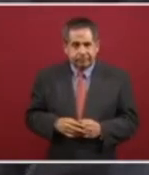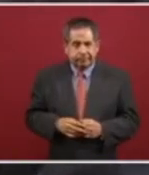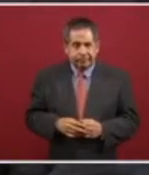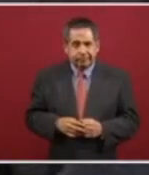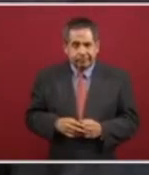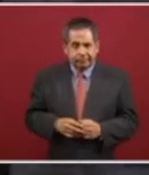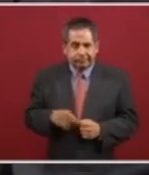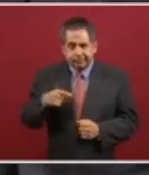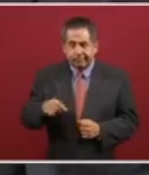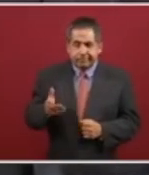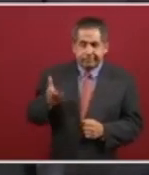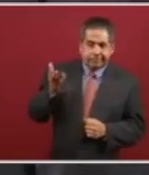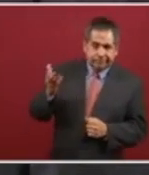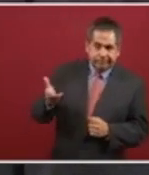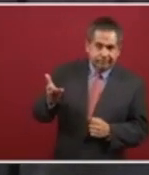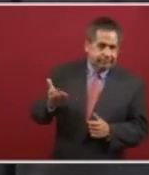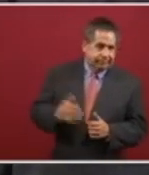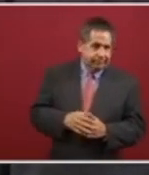solicitaron